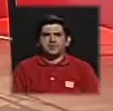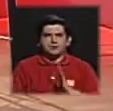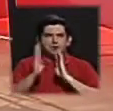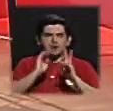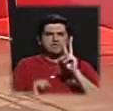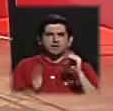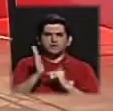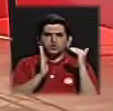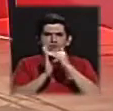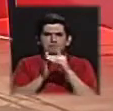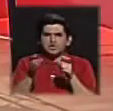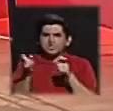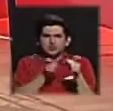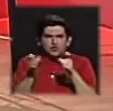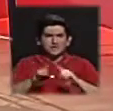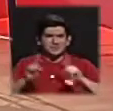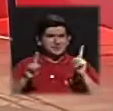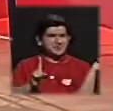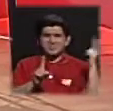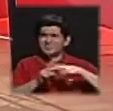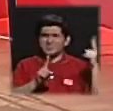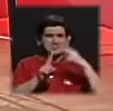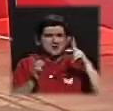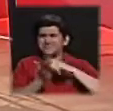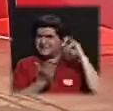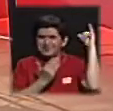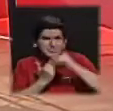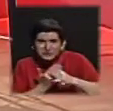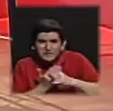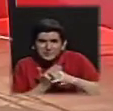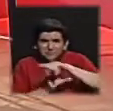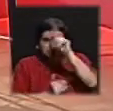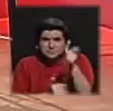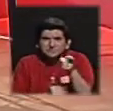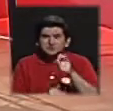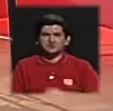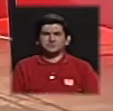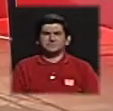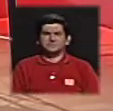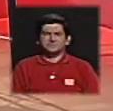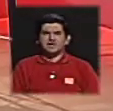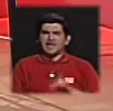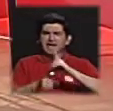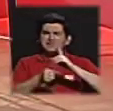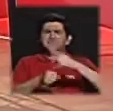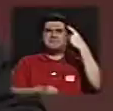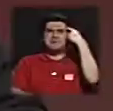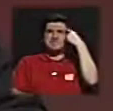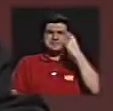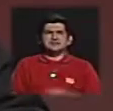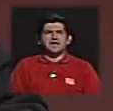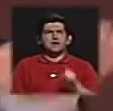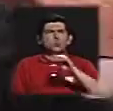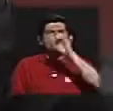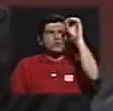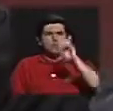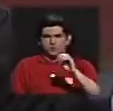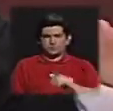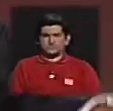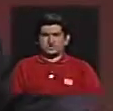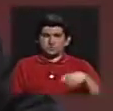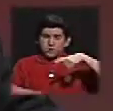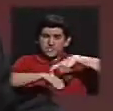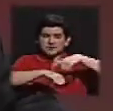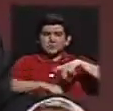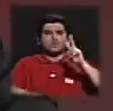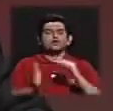millones en administración sin que se estén ejecutando... Sí, digamos, el legislador pensó en 1 millón, en el 1%, es decir, que en este